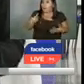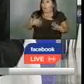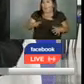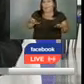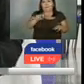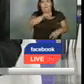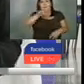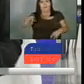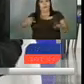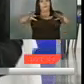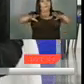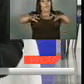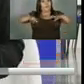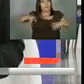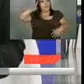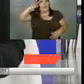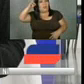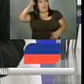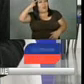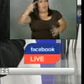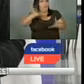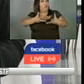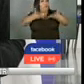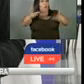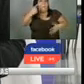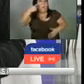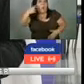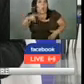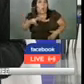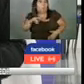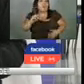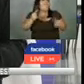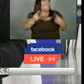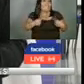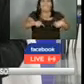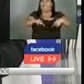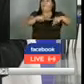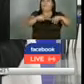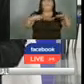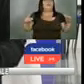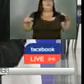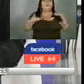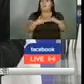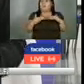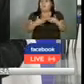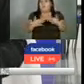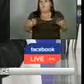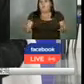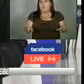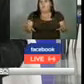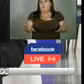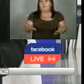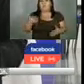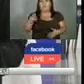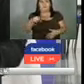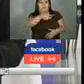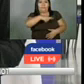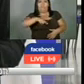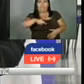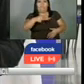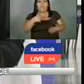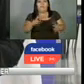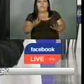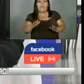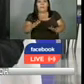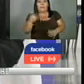periodo vacacional va a haber mayor o menor riesgo, realmente el riesgo sigue siendo el mismo, tenemos una buena población de